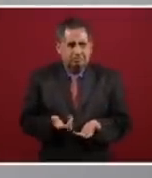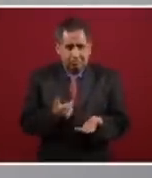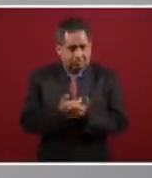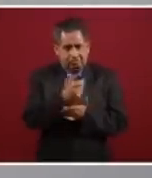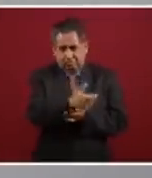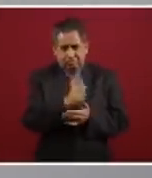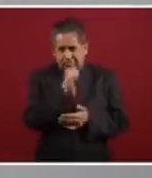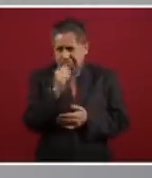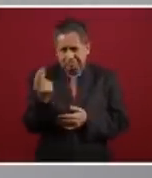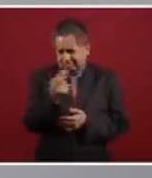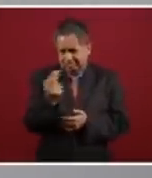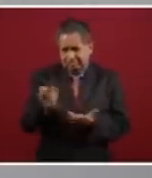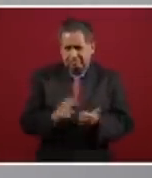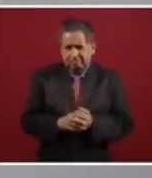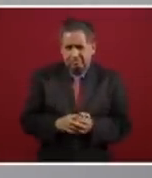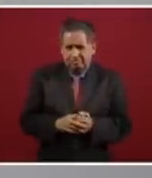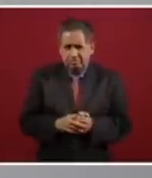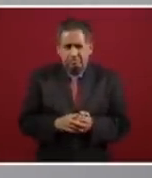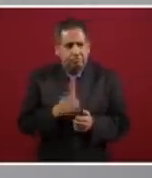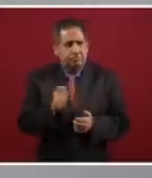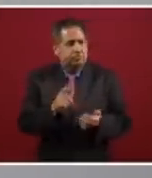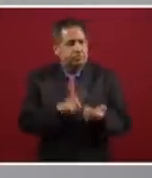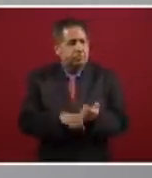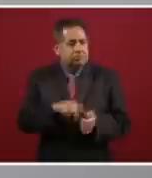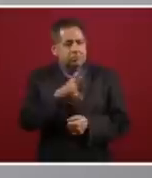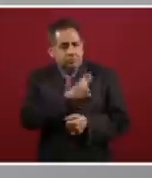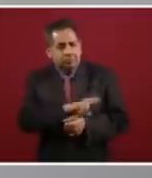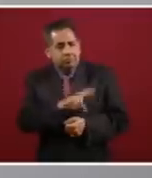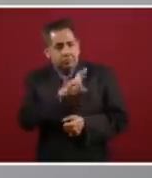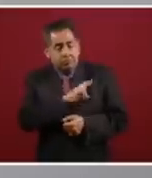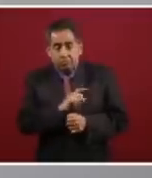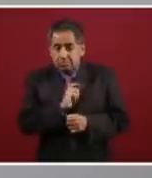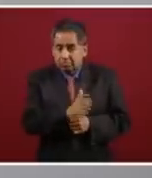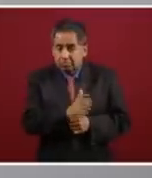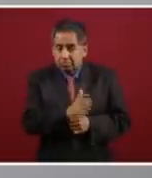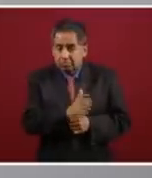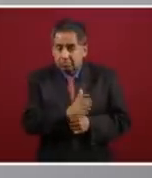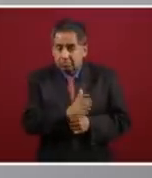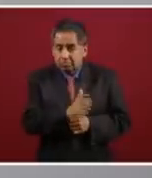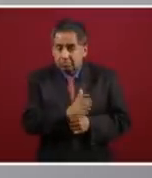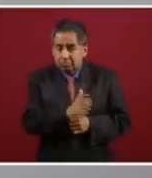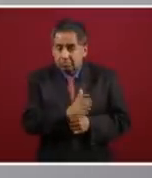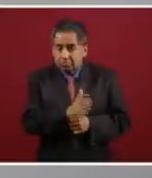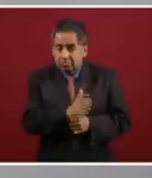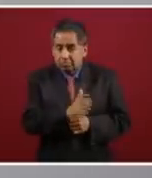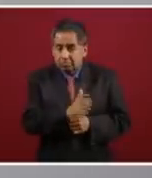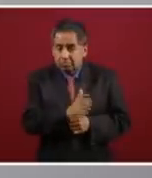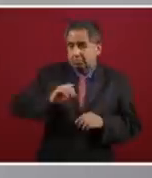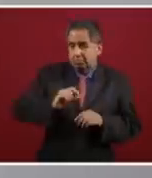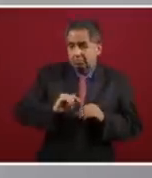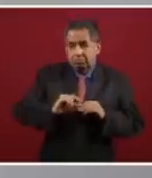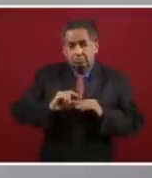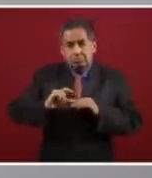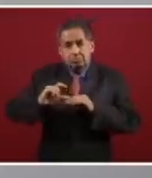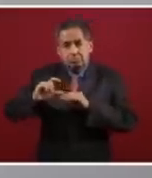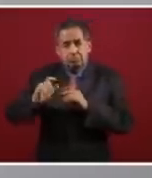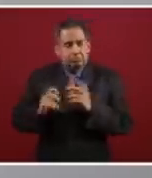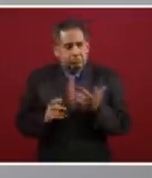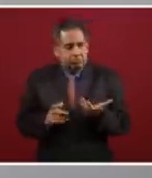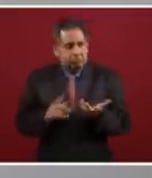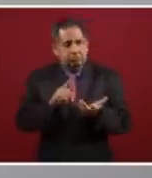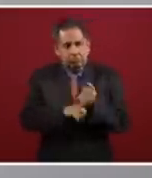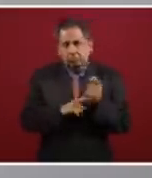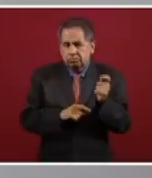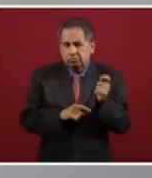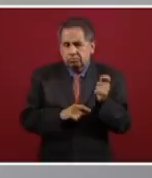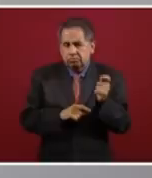pagarlo. Es una renta con una tasa de interés también moderada.